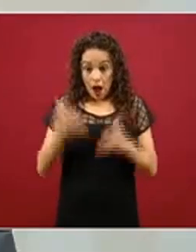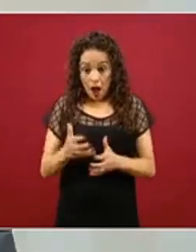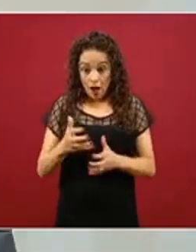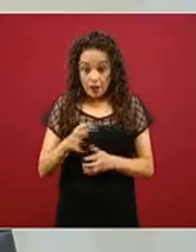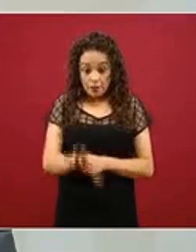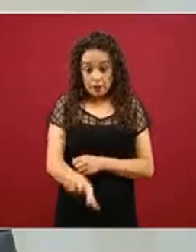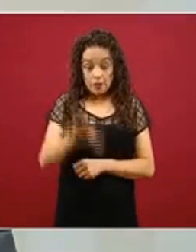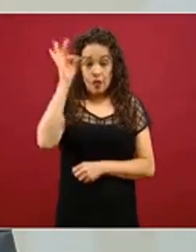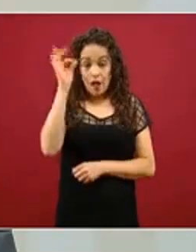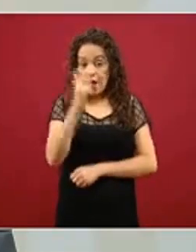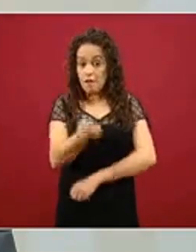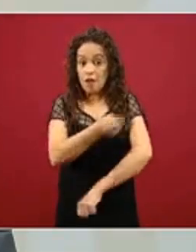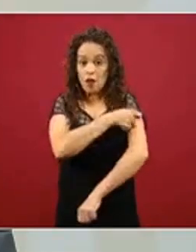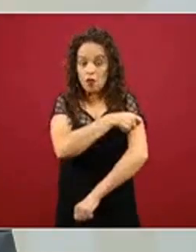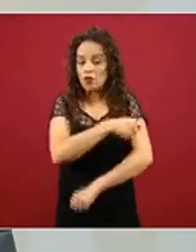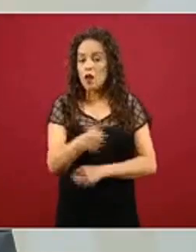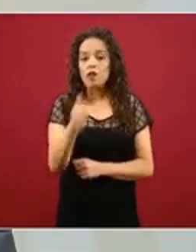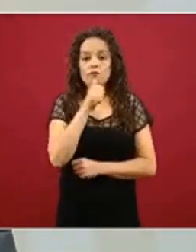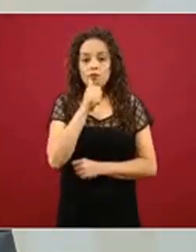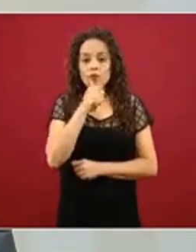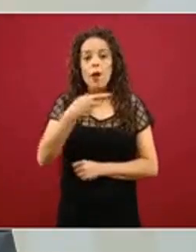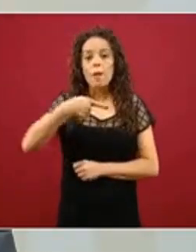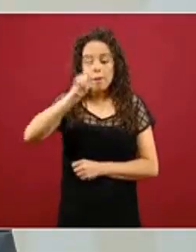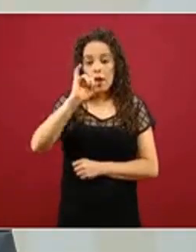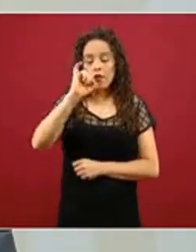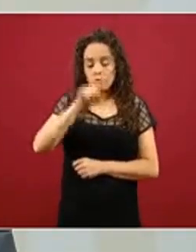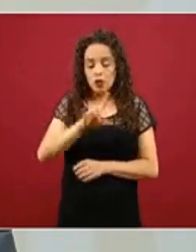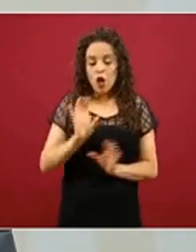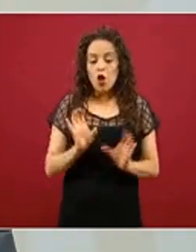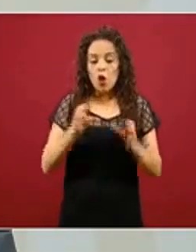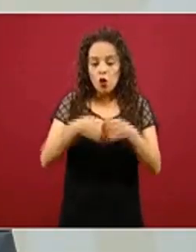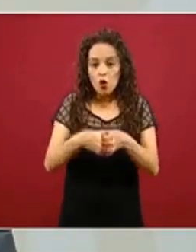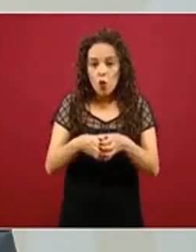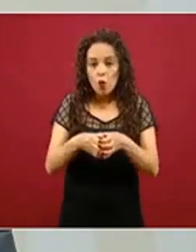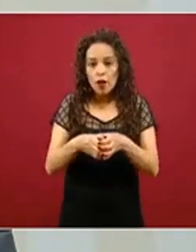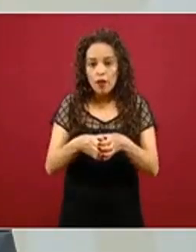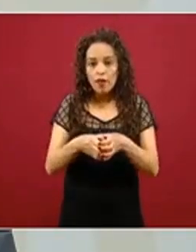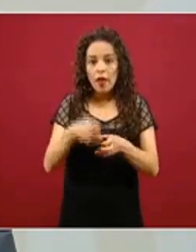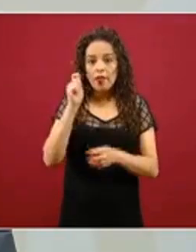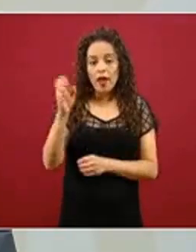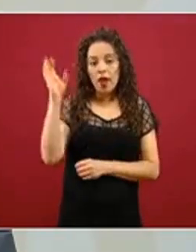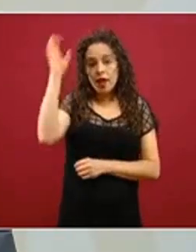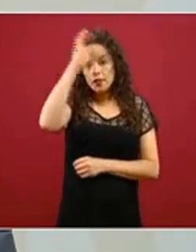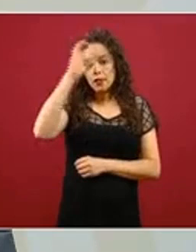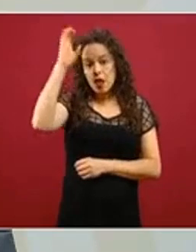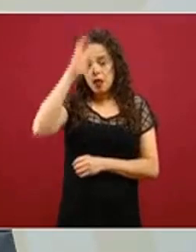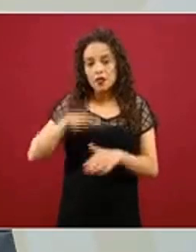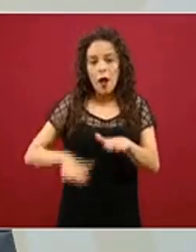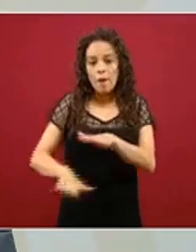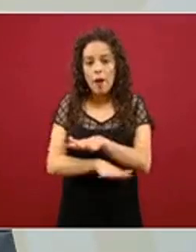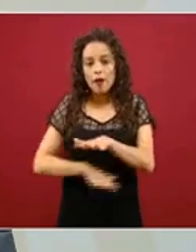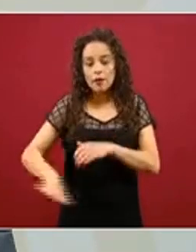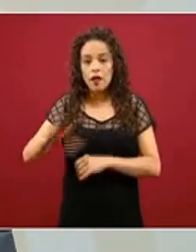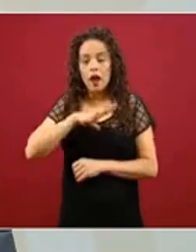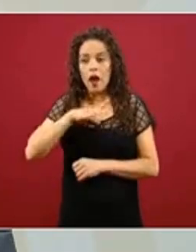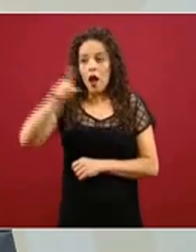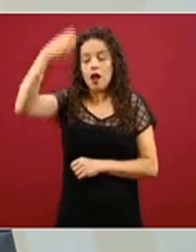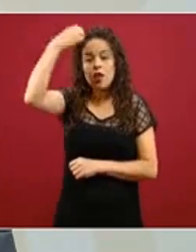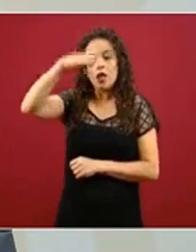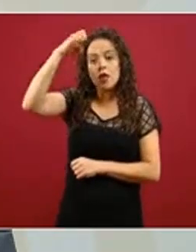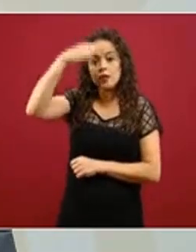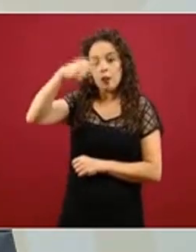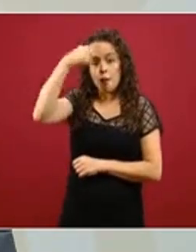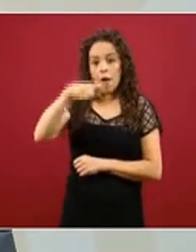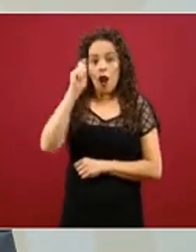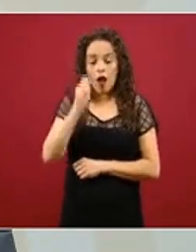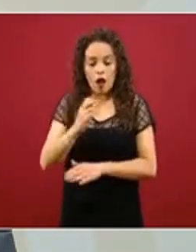Lo que tenemos es comunidades de investigación, sobre todo en ciencias básicas, que tienen experiencia en inmunología.